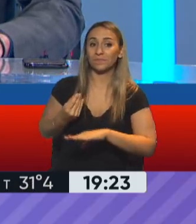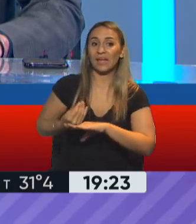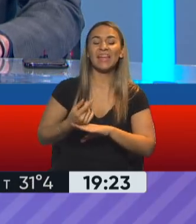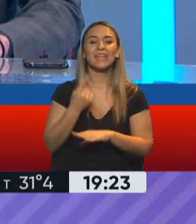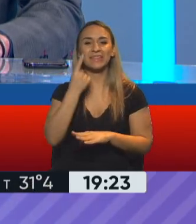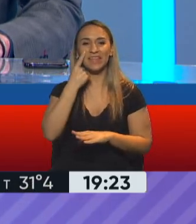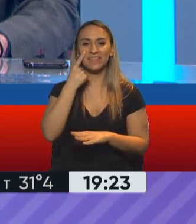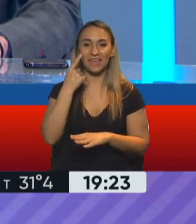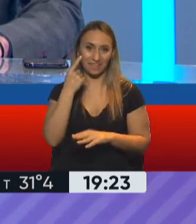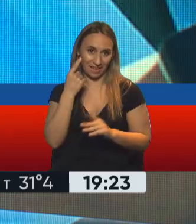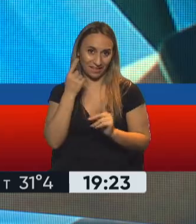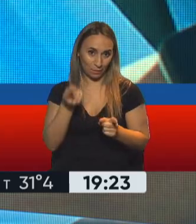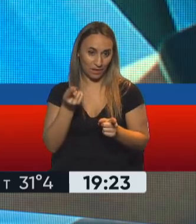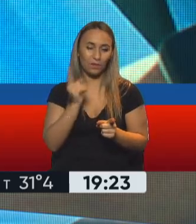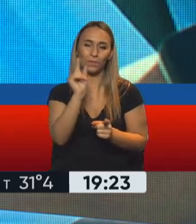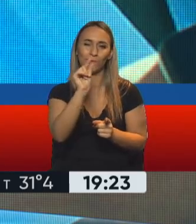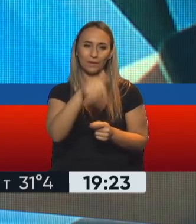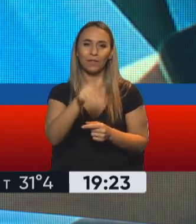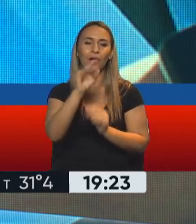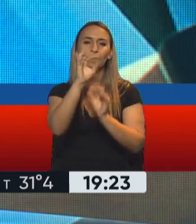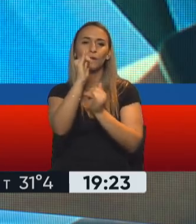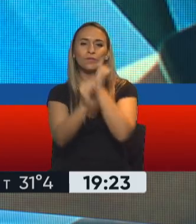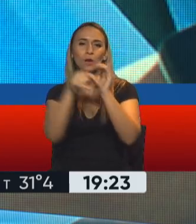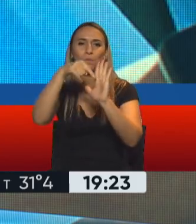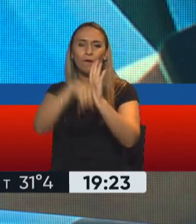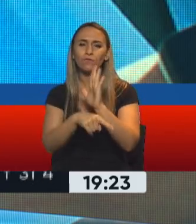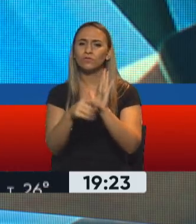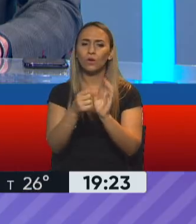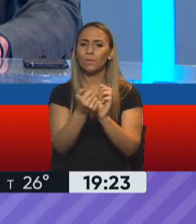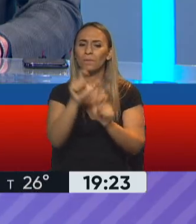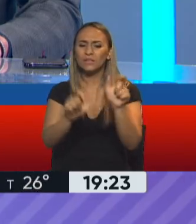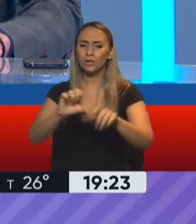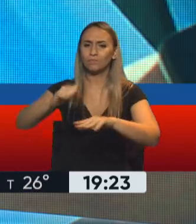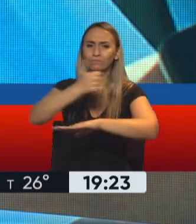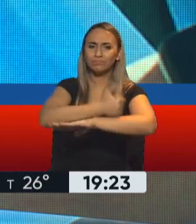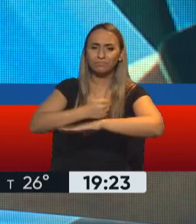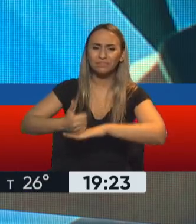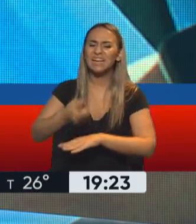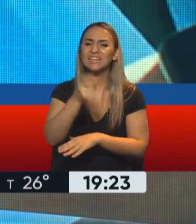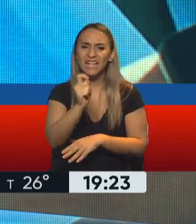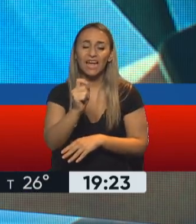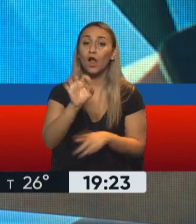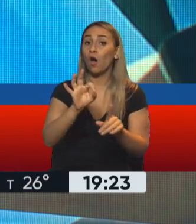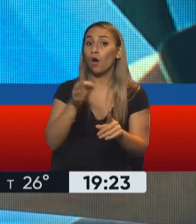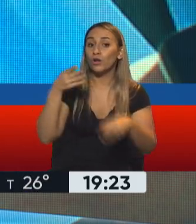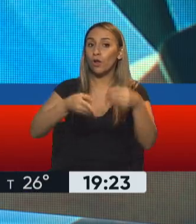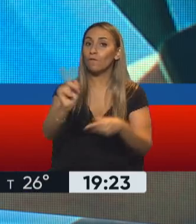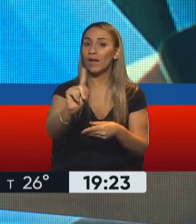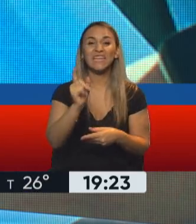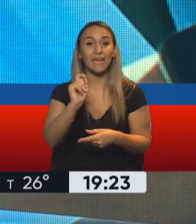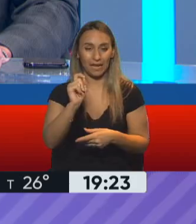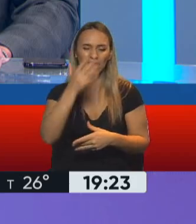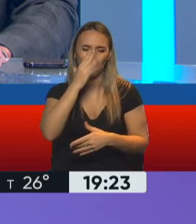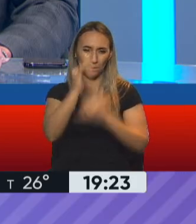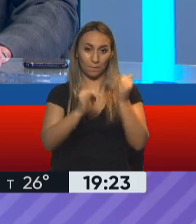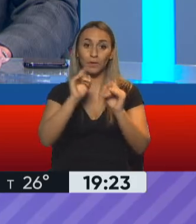vamos a hacer un detallecito un poco más fino de las personas que estuvieron y presencias y las ausencias. que no estuvieron. Sí, exactamente. Pero lógicamente